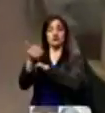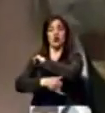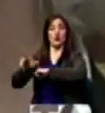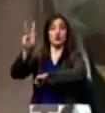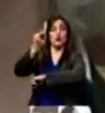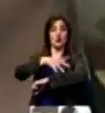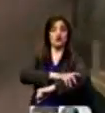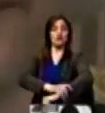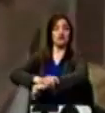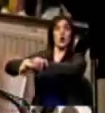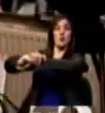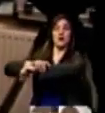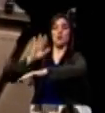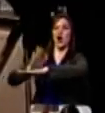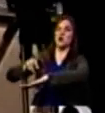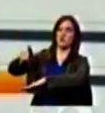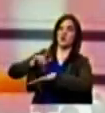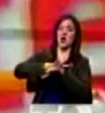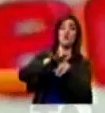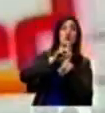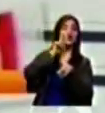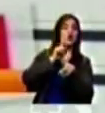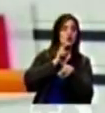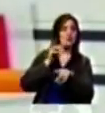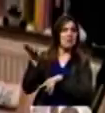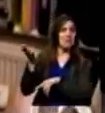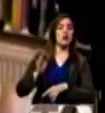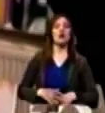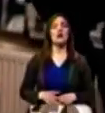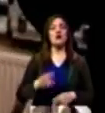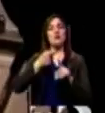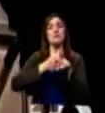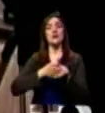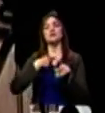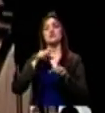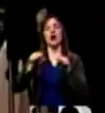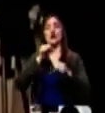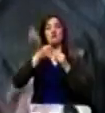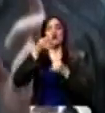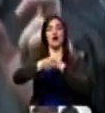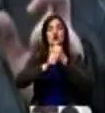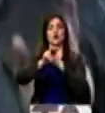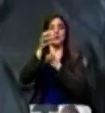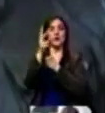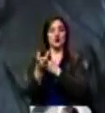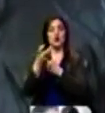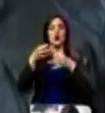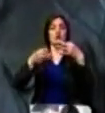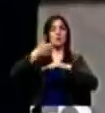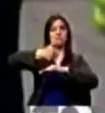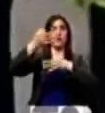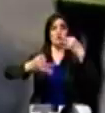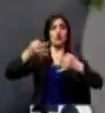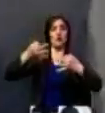arresto como sospechoso de un delito sexual a dos mujeres en Estocolmo. A finales de mayo de 2012, la Corte Suprema del Reino Unido ordenó que